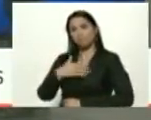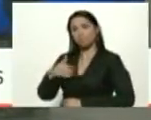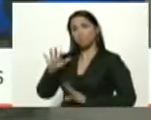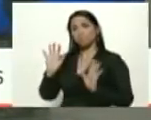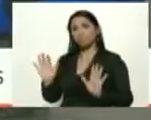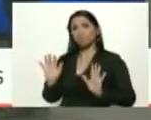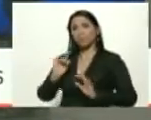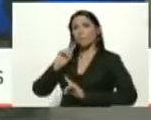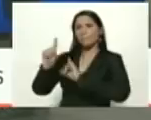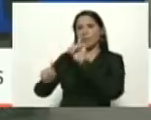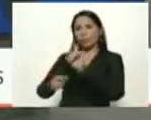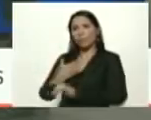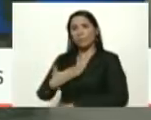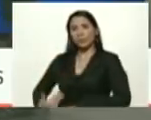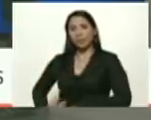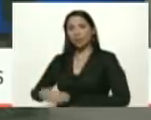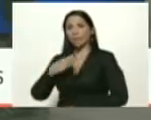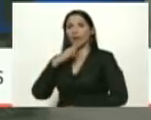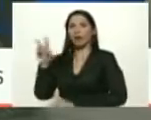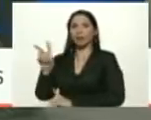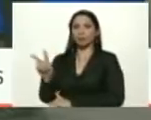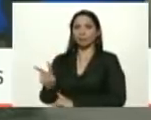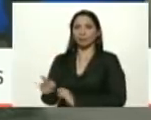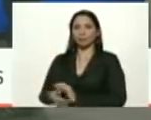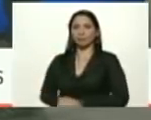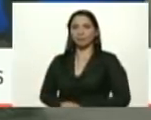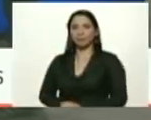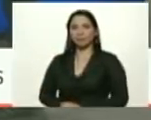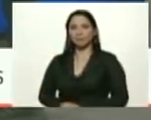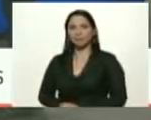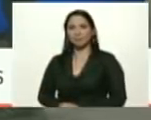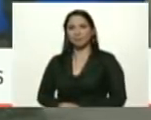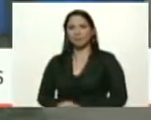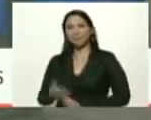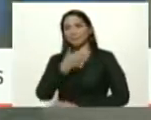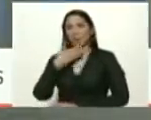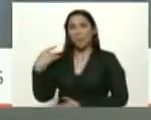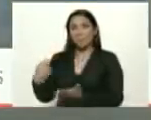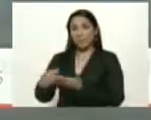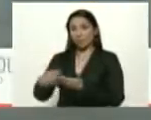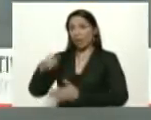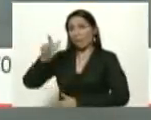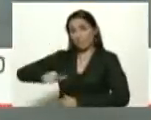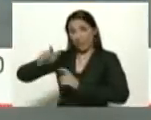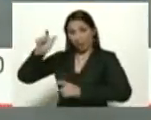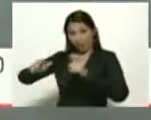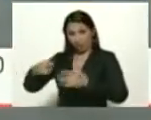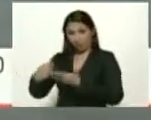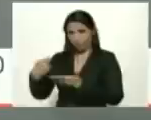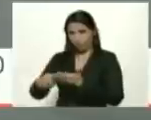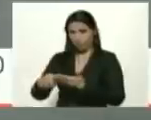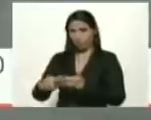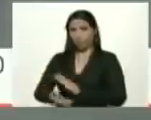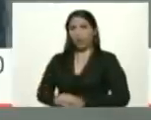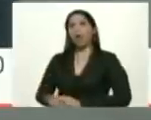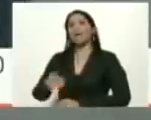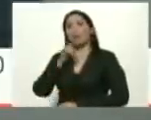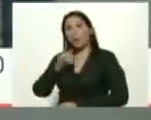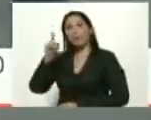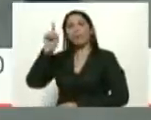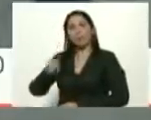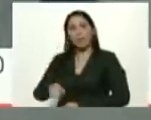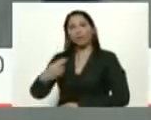le puede preguntar al presidente del Banco de Venezuela, su mejor cliente, Agrosur. Y también le quiero informar, presidente, que nosotros